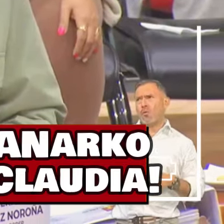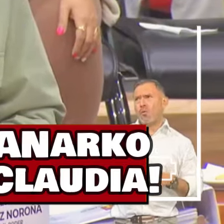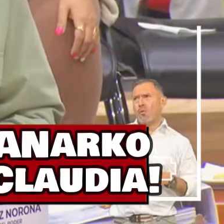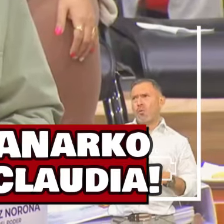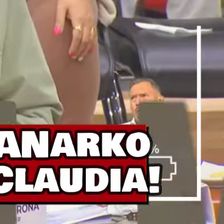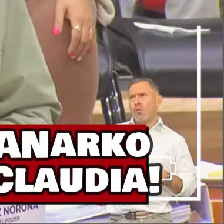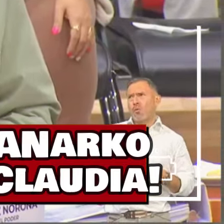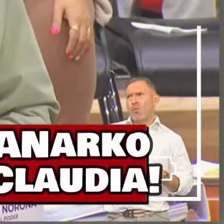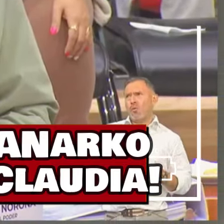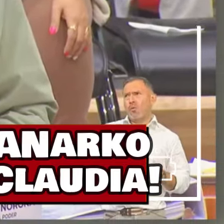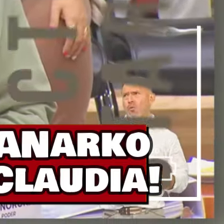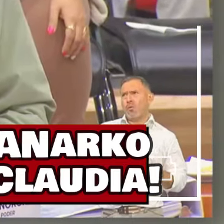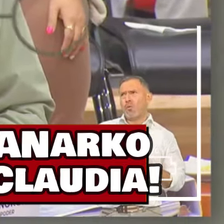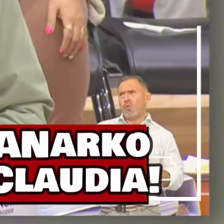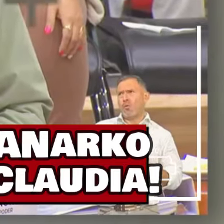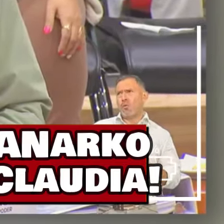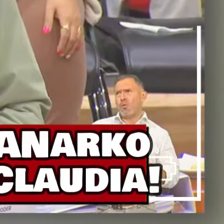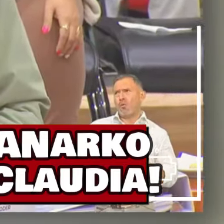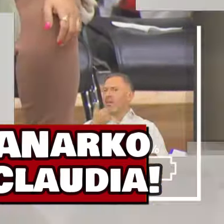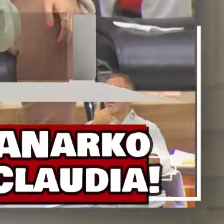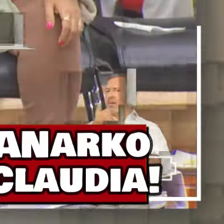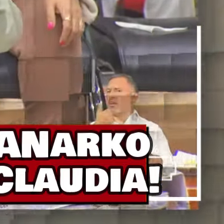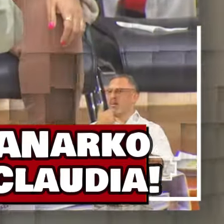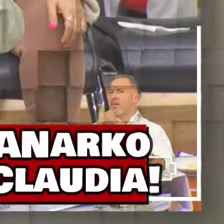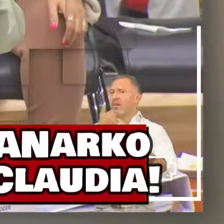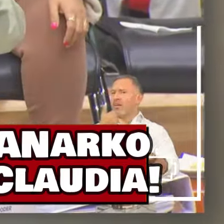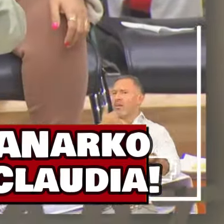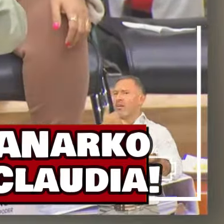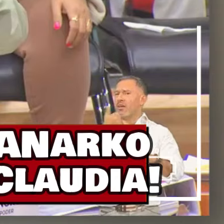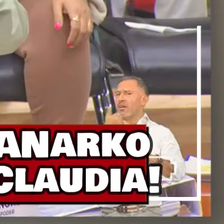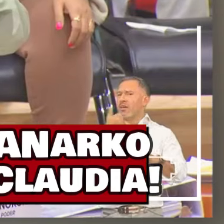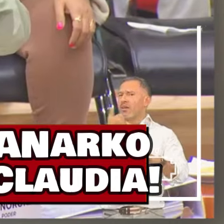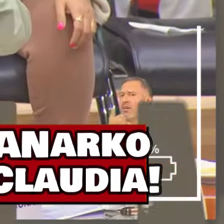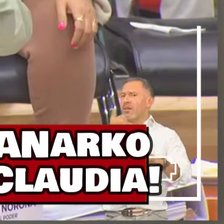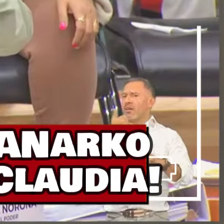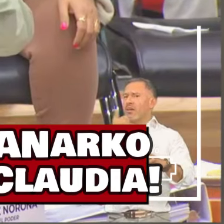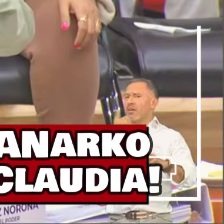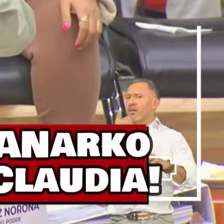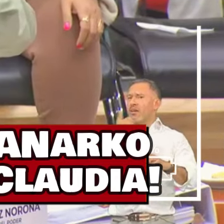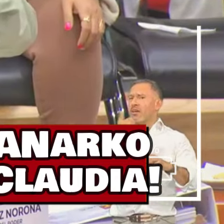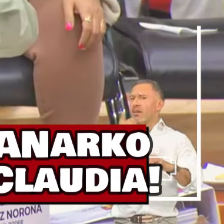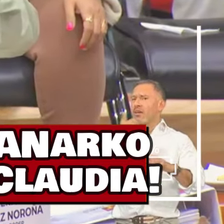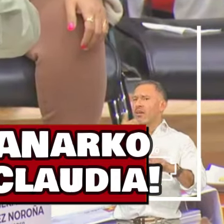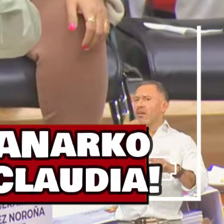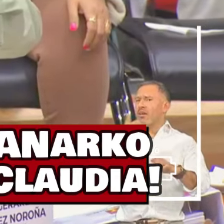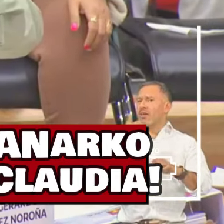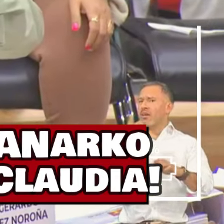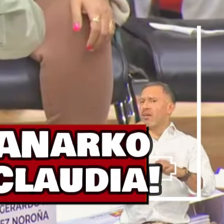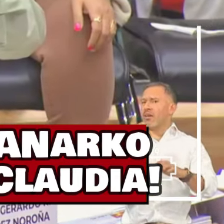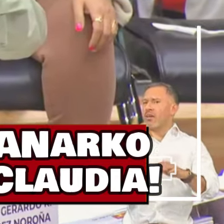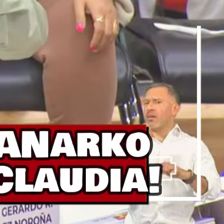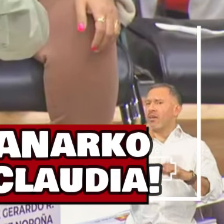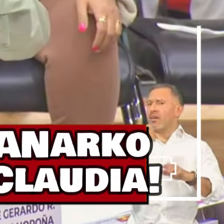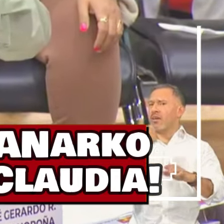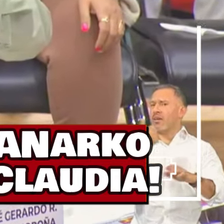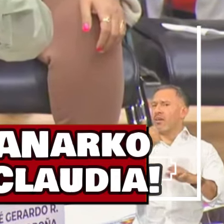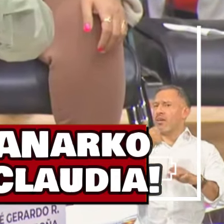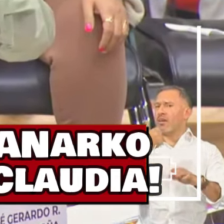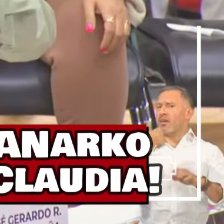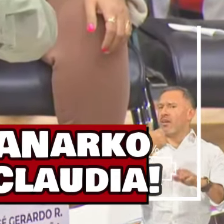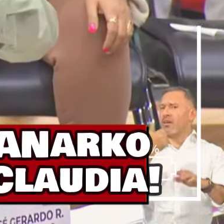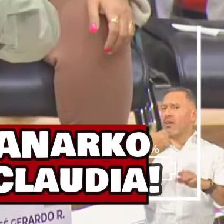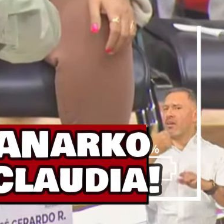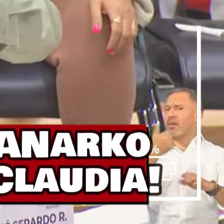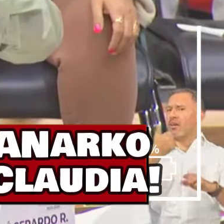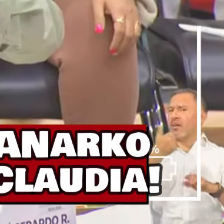de respetar los procesos democráticos. Concluyó reafirmando su convicción de la victoria de la 4T en las elecciones y destacando el